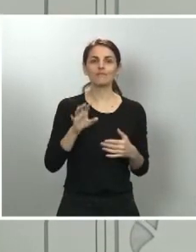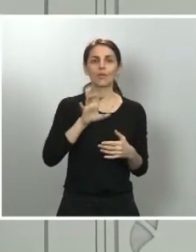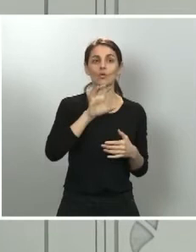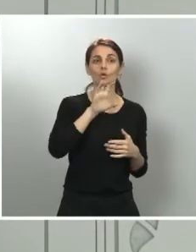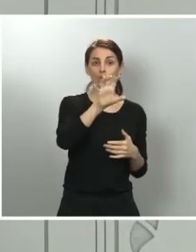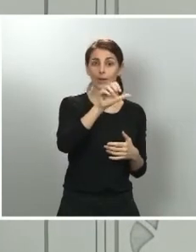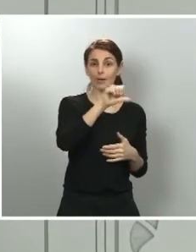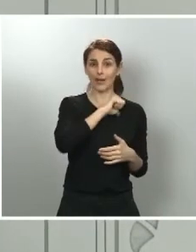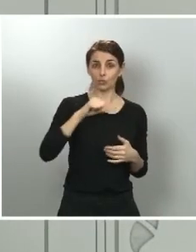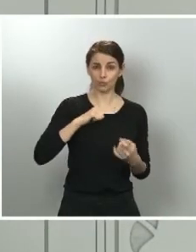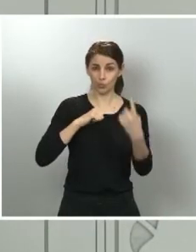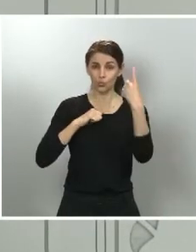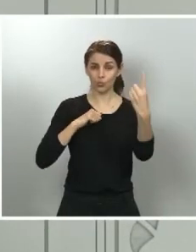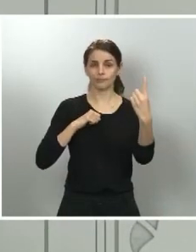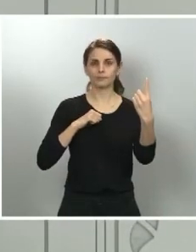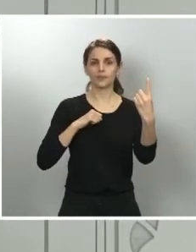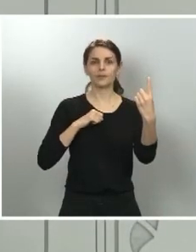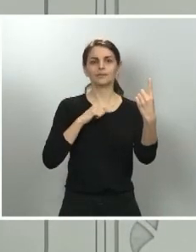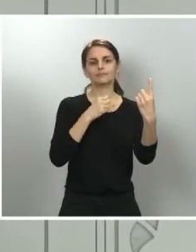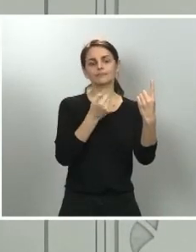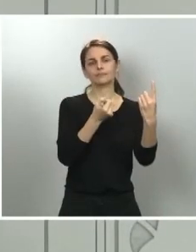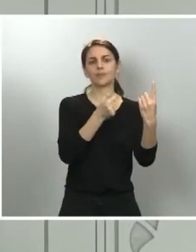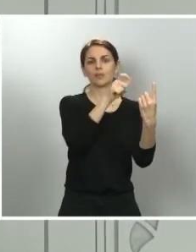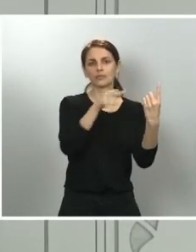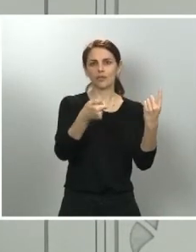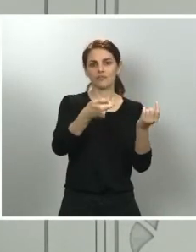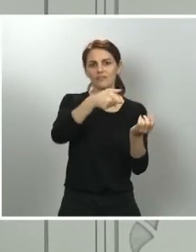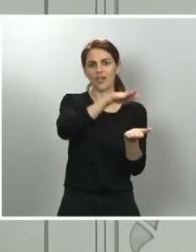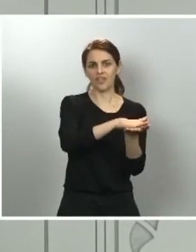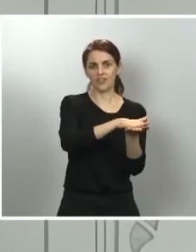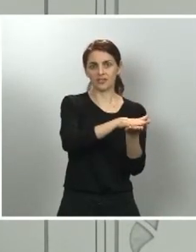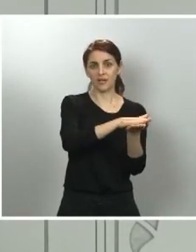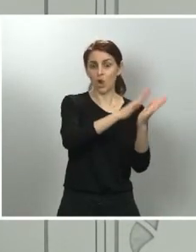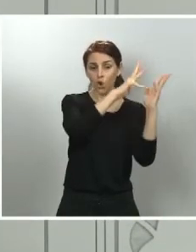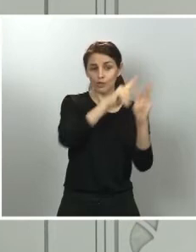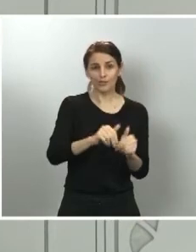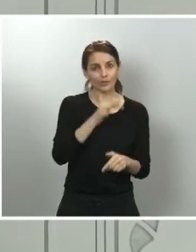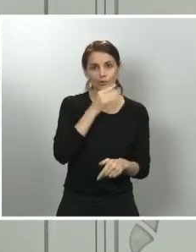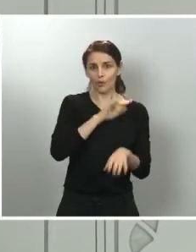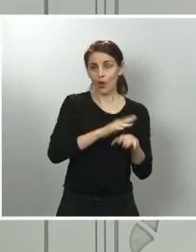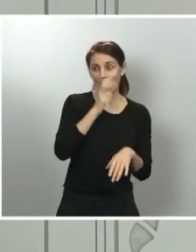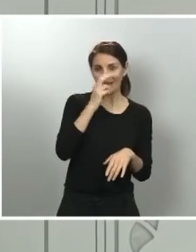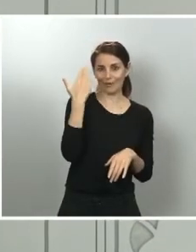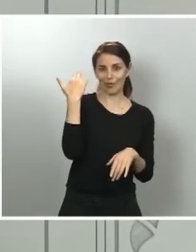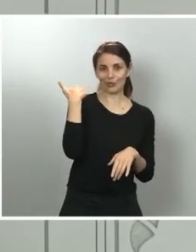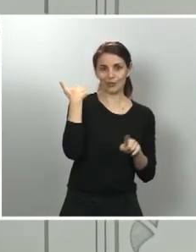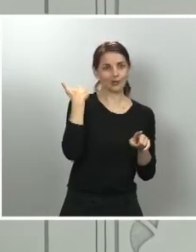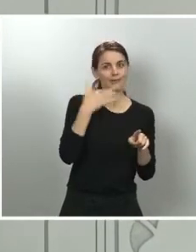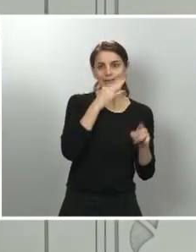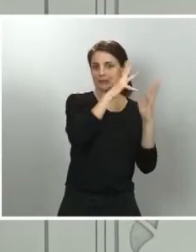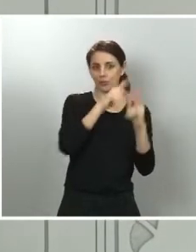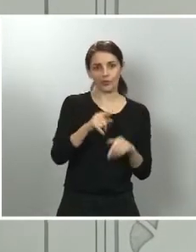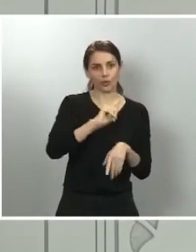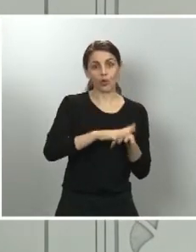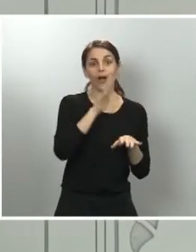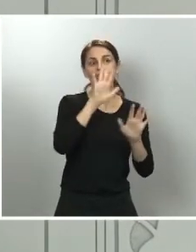notificado casos fallecidos antiguos que no estaban contabilizados eso hace que haya una pequeña variación en el total